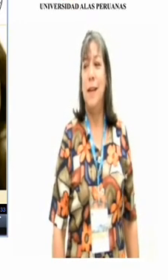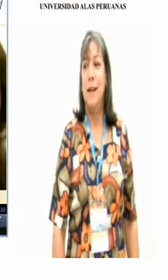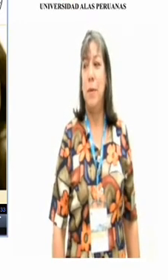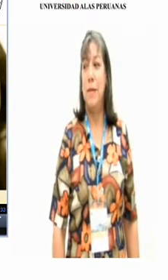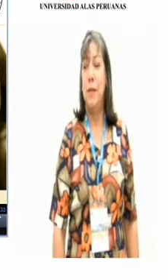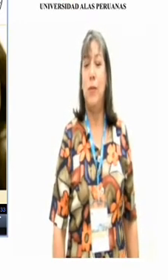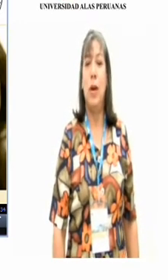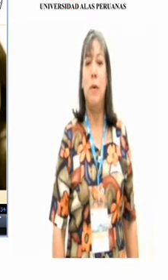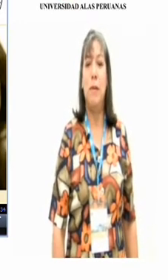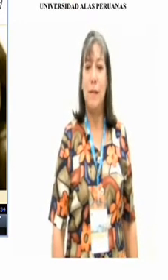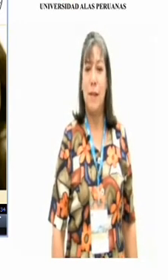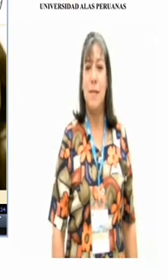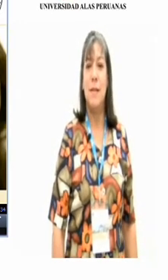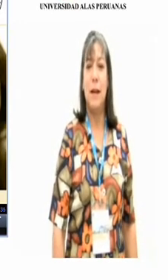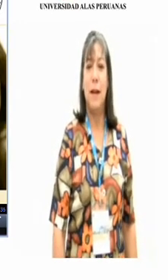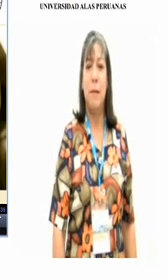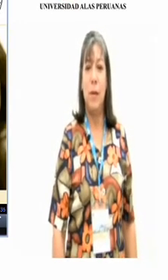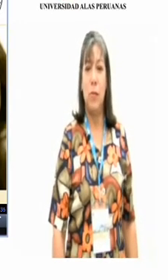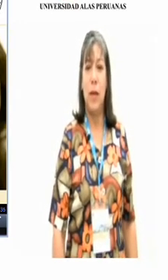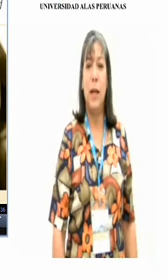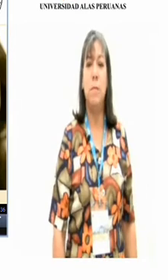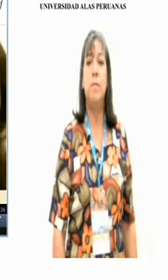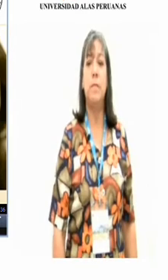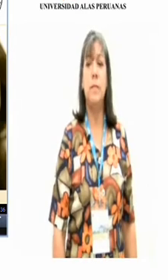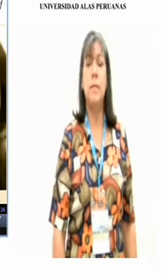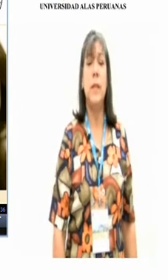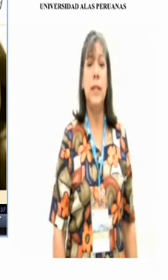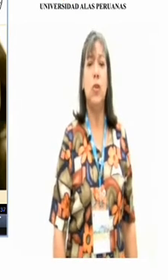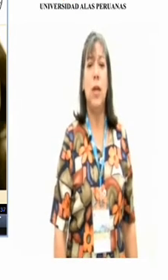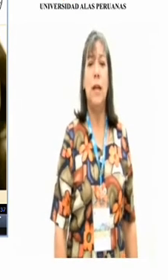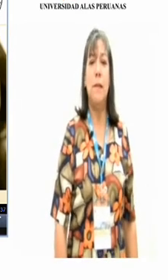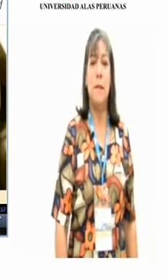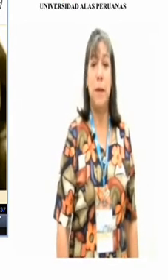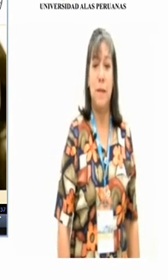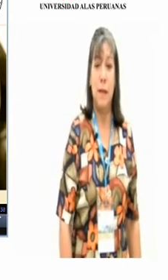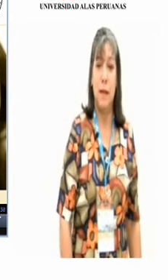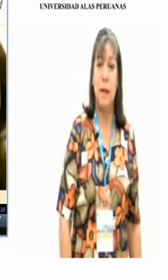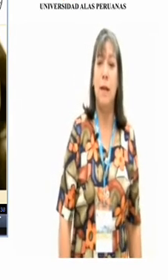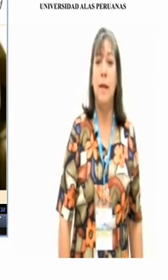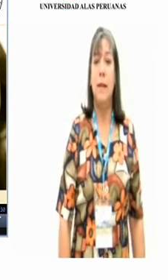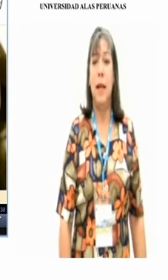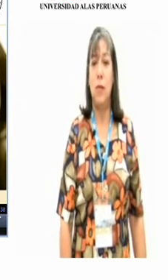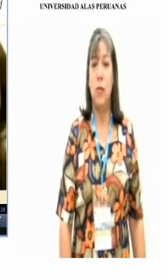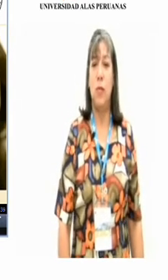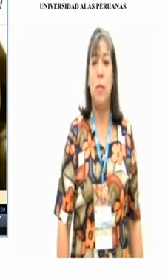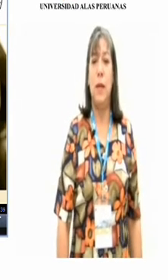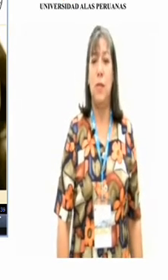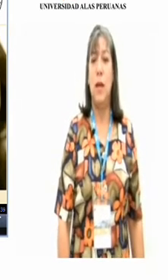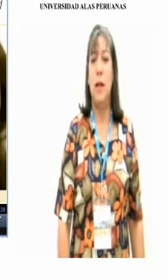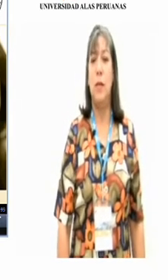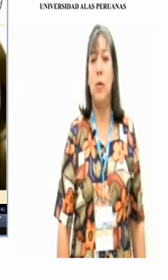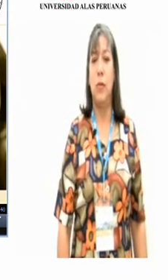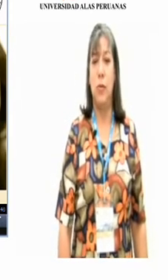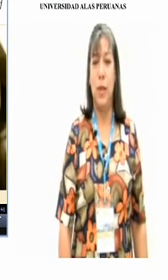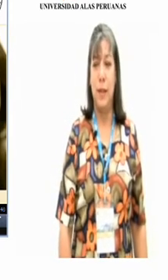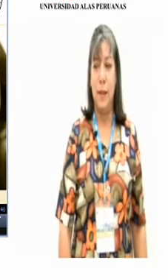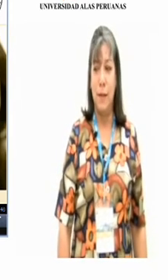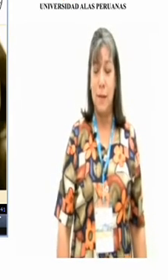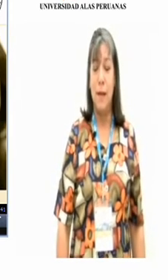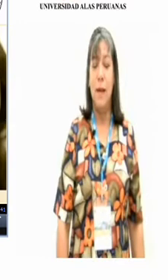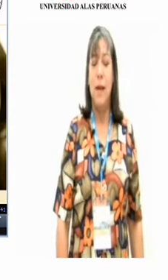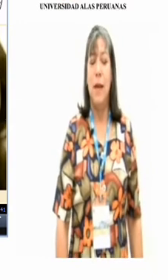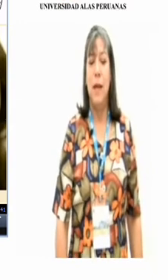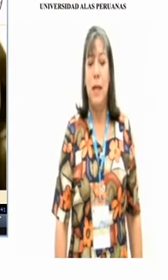Caracas, represento a la Universidad Central de Venezuela. Y soy la vicepresidenta de la Asociación Venezolana de